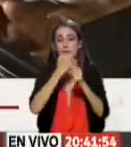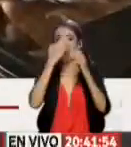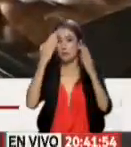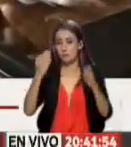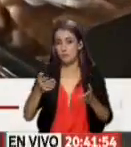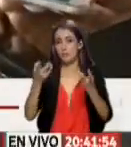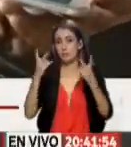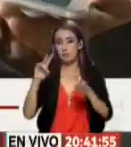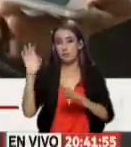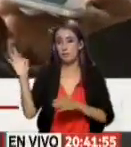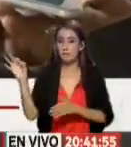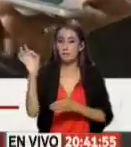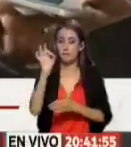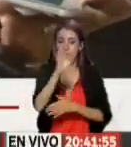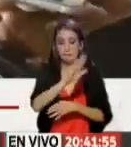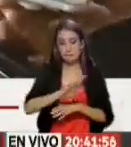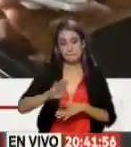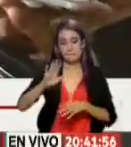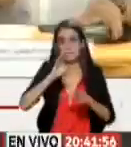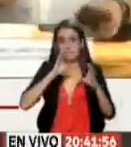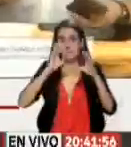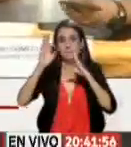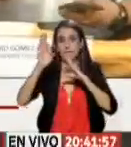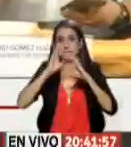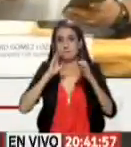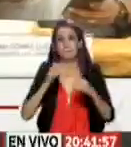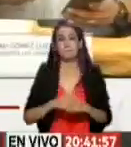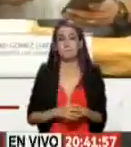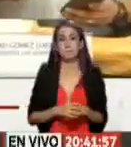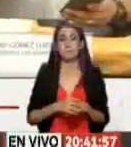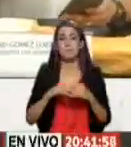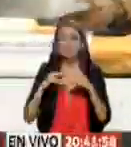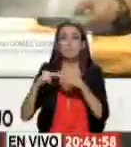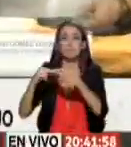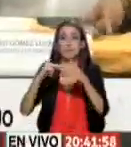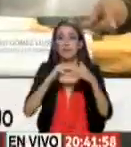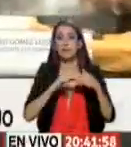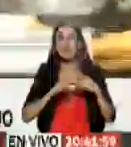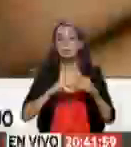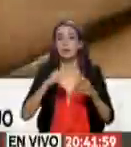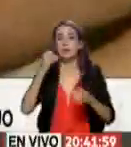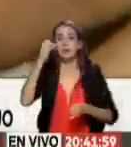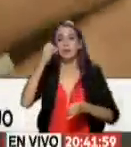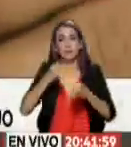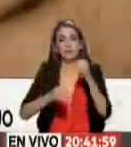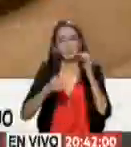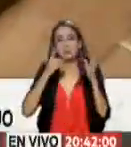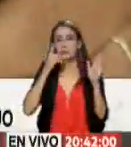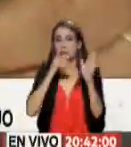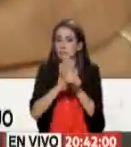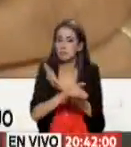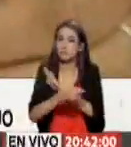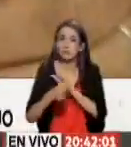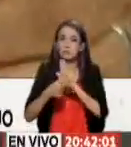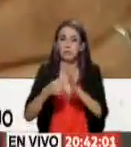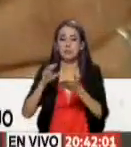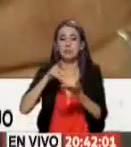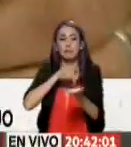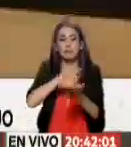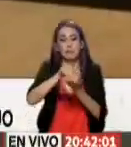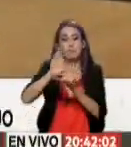delegados por parte del sector de telecomunicaciones. En relación a las últimas denuncias por la falta de pago de décimos